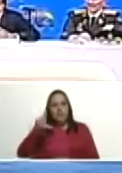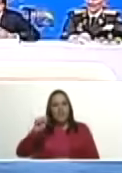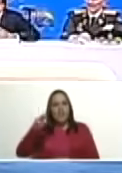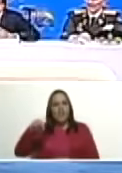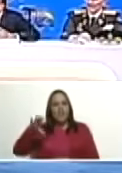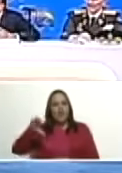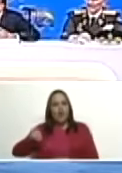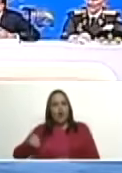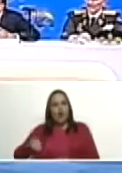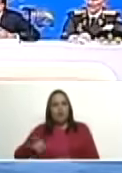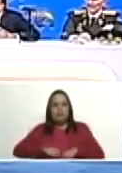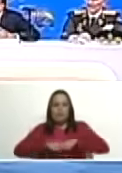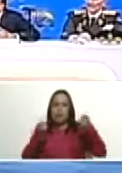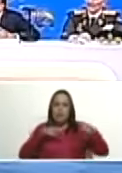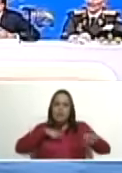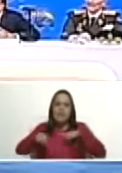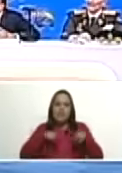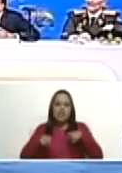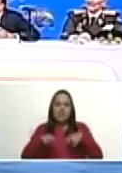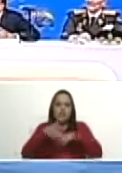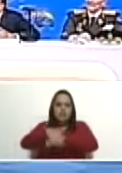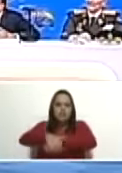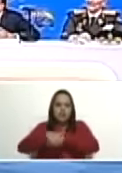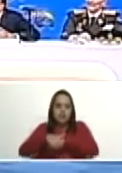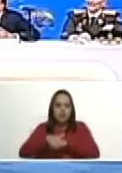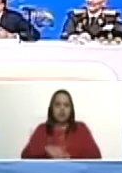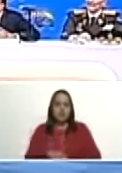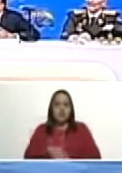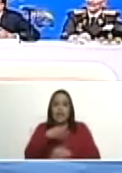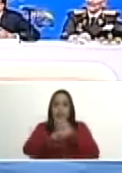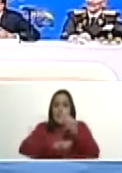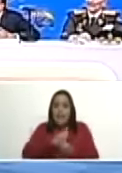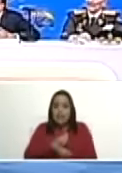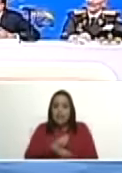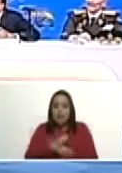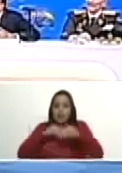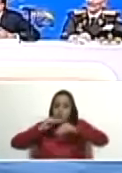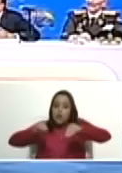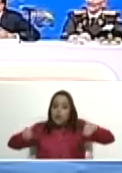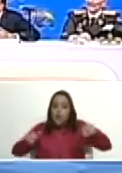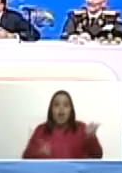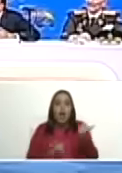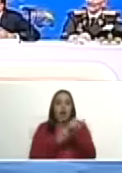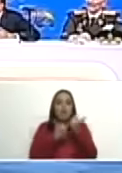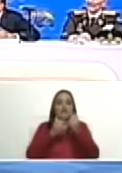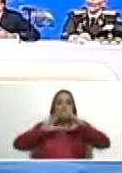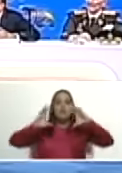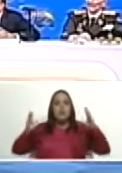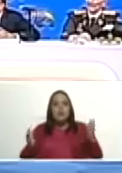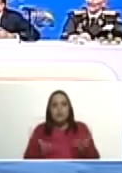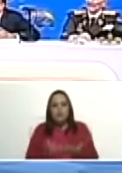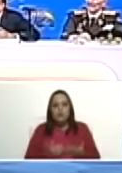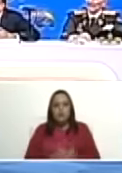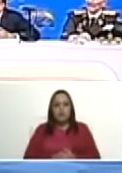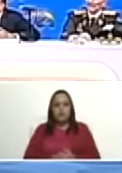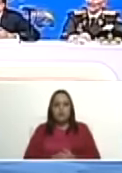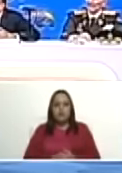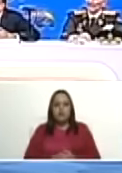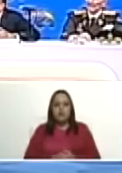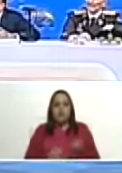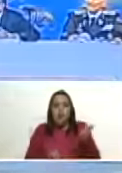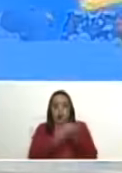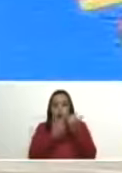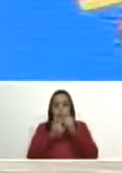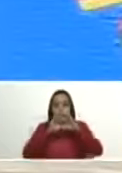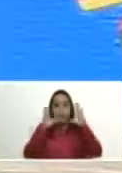Bretaña y hace un llamado de solidaridad del mundo para que la solidaridad